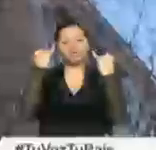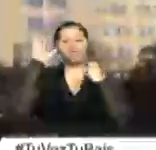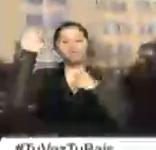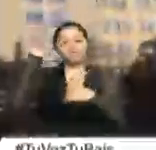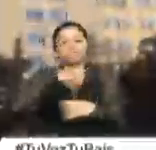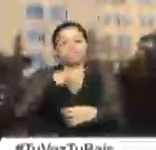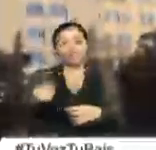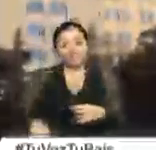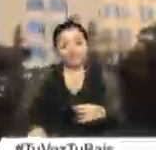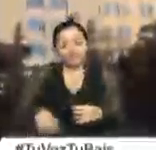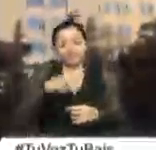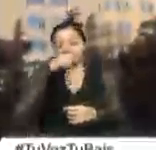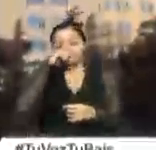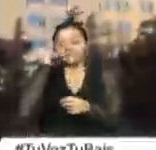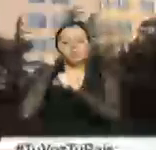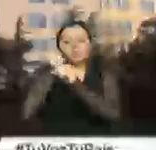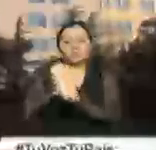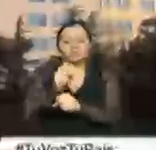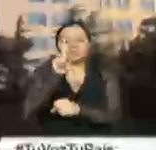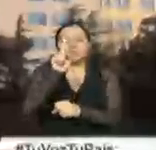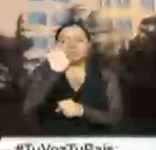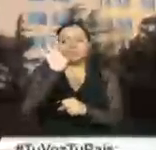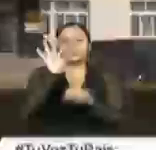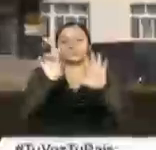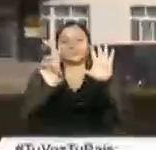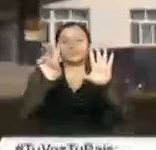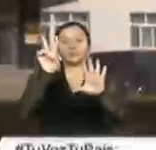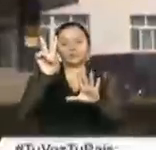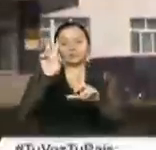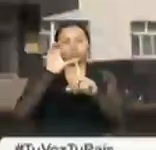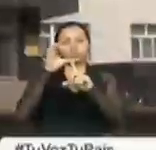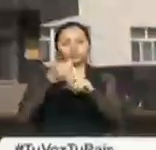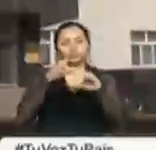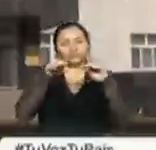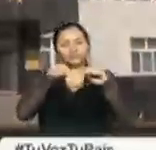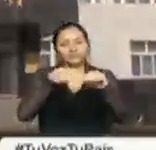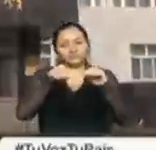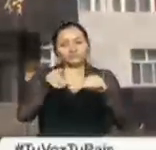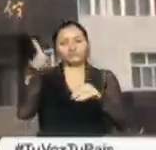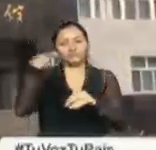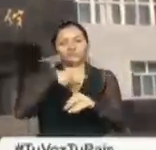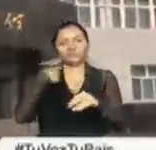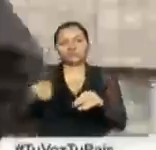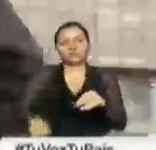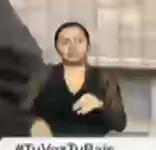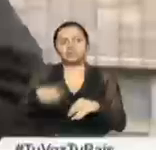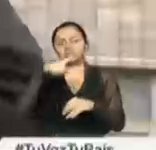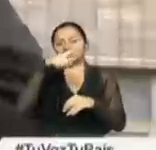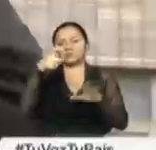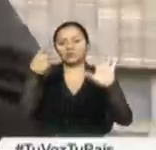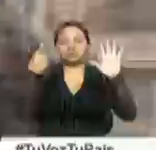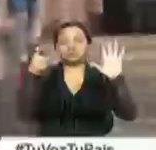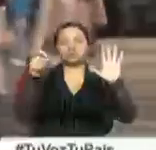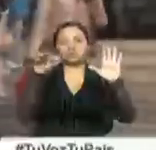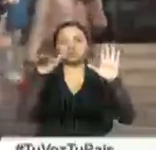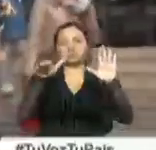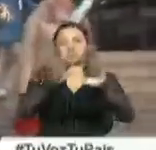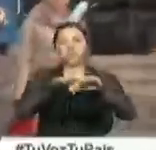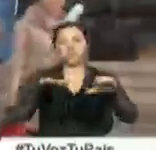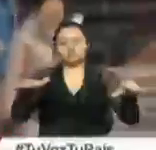en 1962 ha entrenado en la cultura y lengua china a más de 160.000 estudiantes